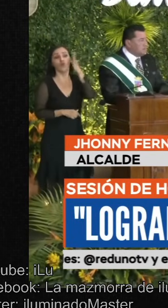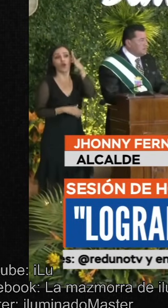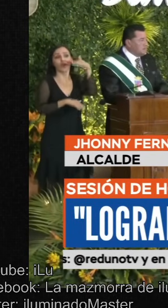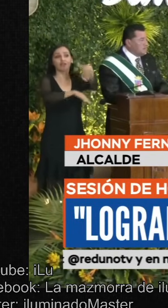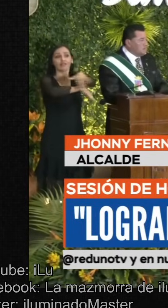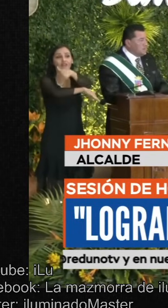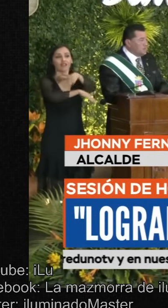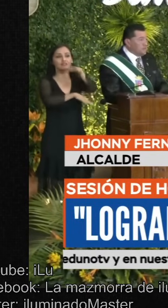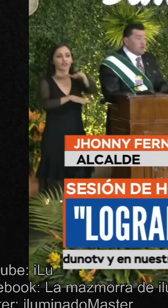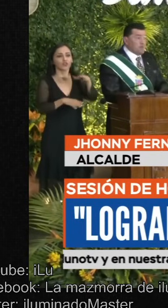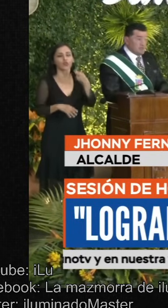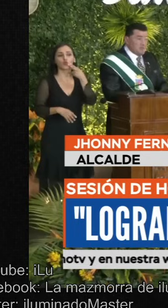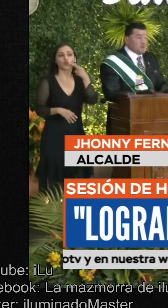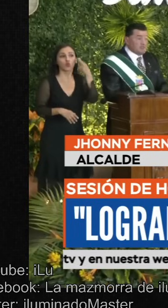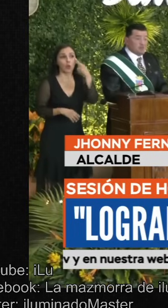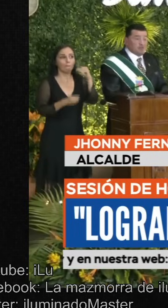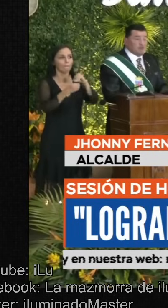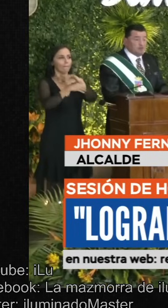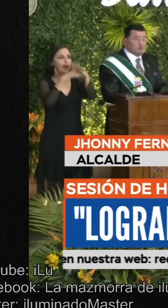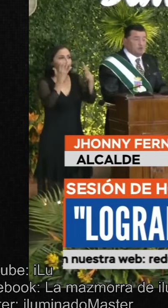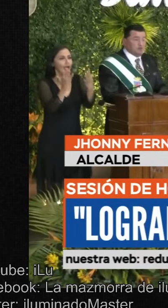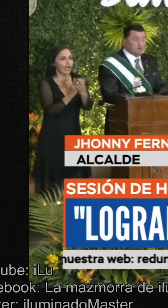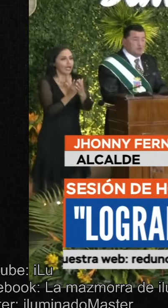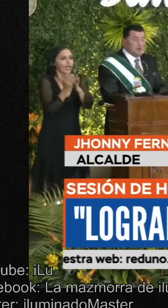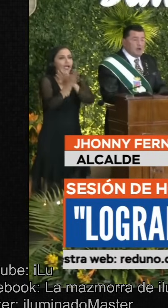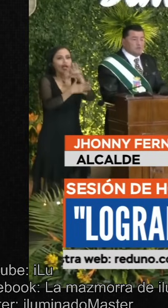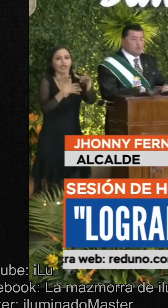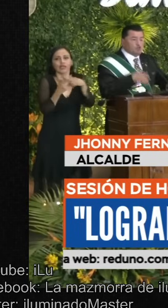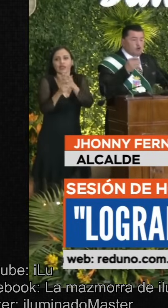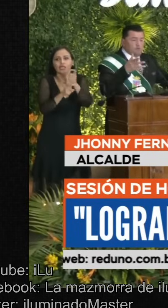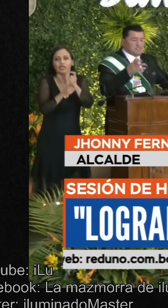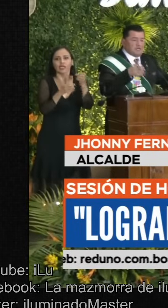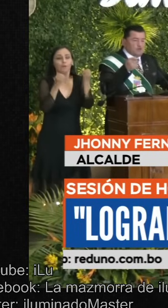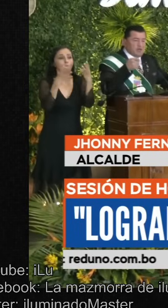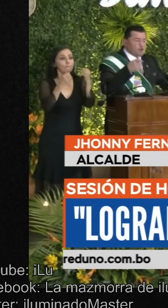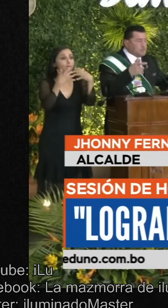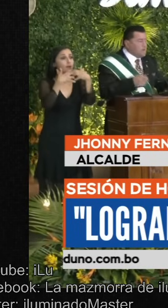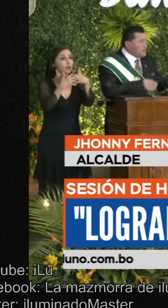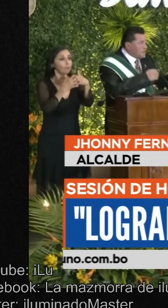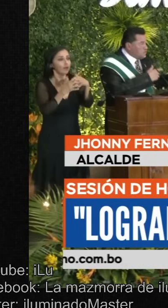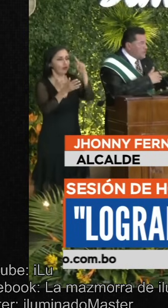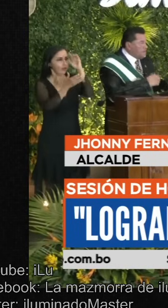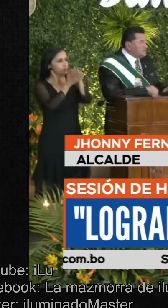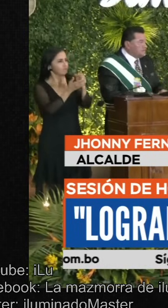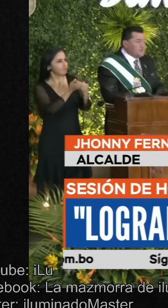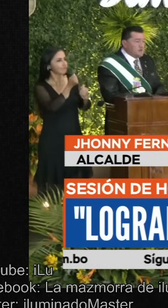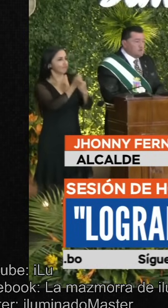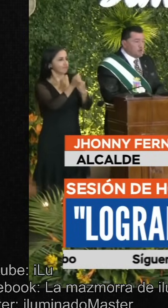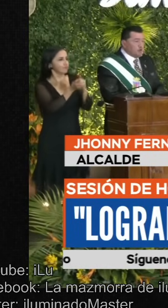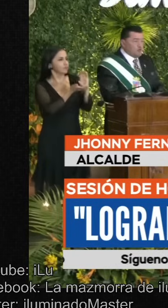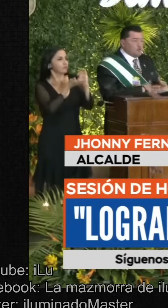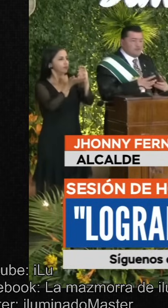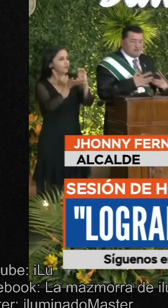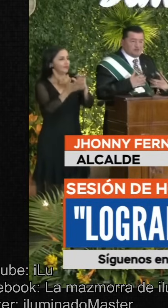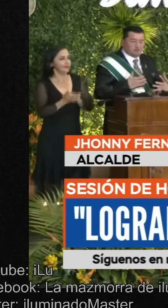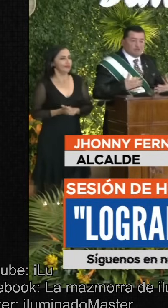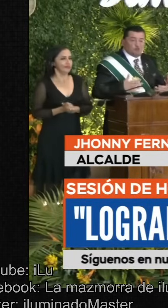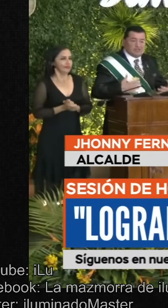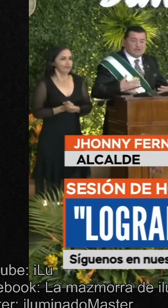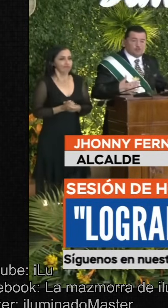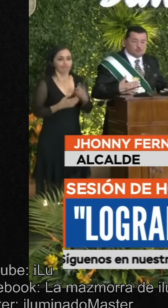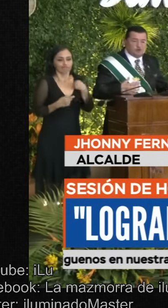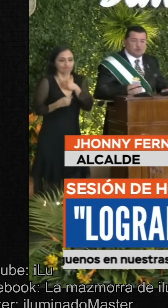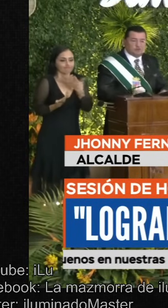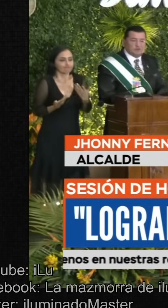calle. Pero la pandemia también afectó a todos. Había muchos empresarios que aportaban y ayudaban. Pero ellos dijeron, nos